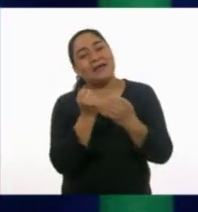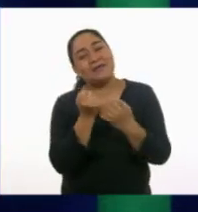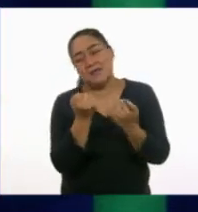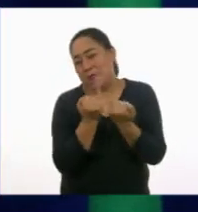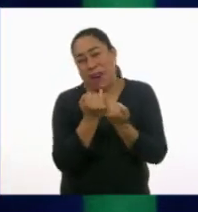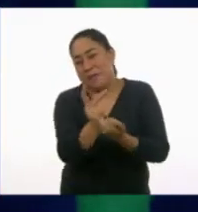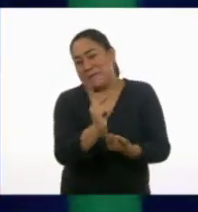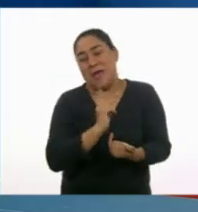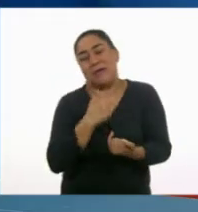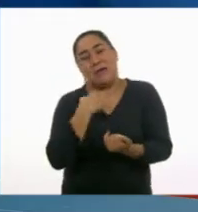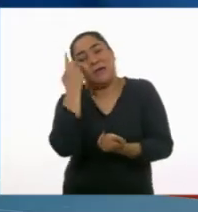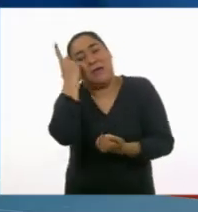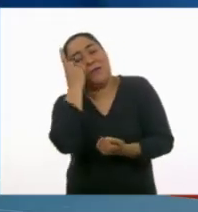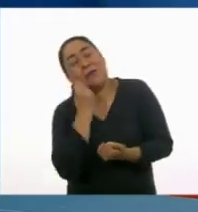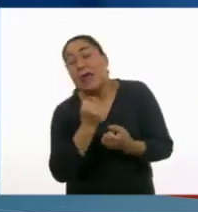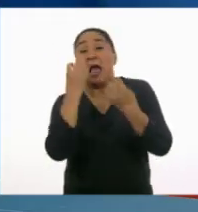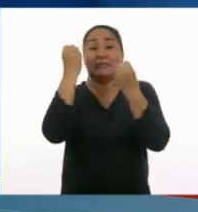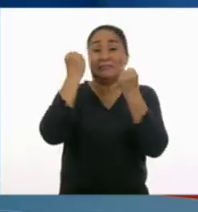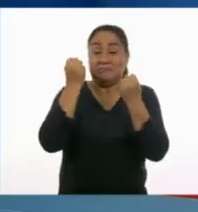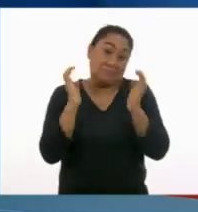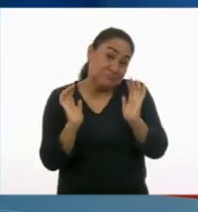ya...